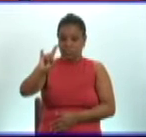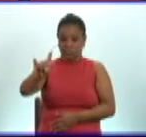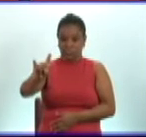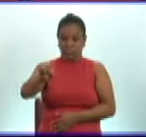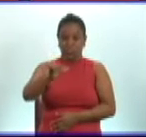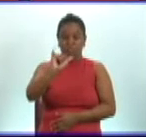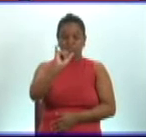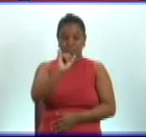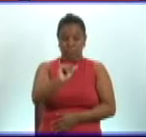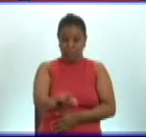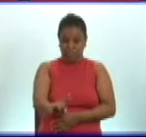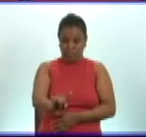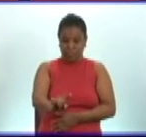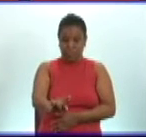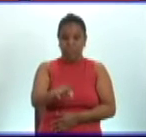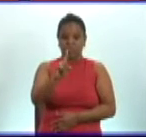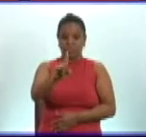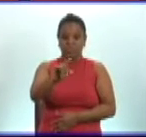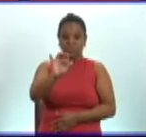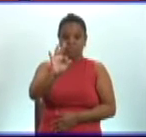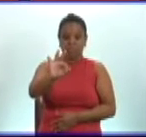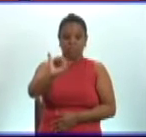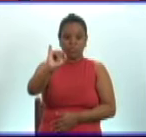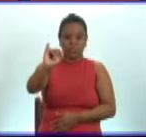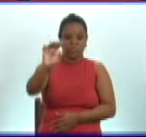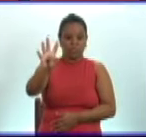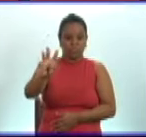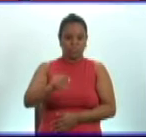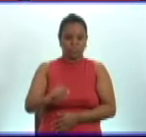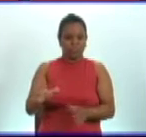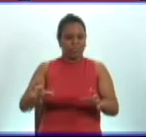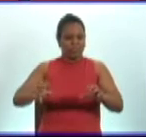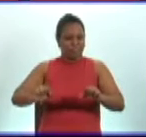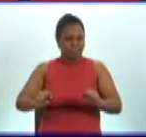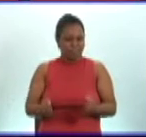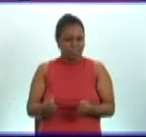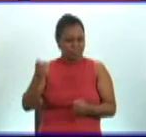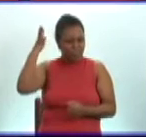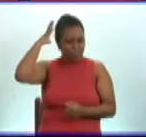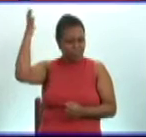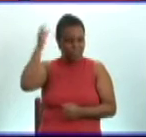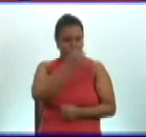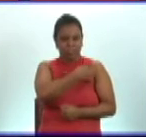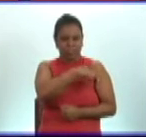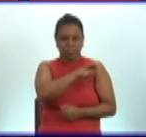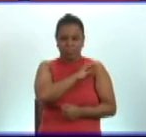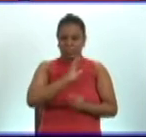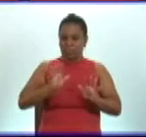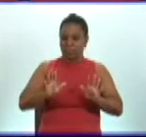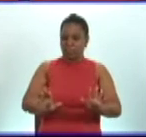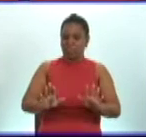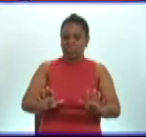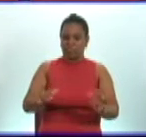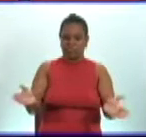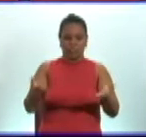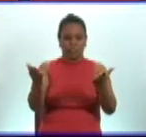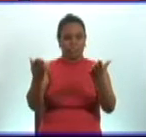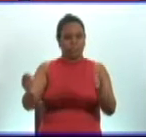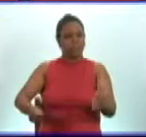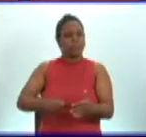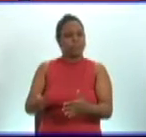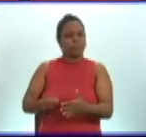énfasis en ese incremento de la represión española, con el propósito un poco de frenar esa evolución de la guerra de los 10